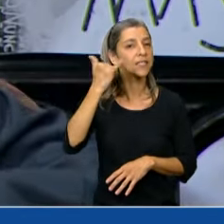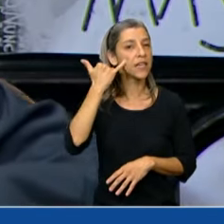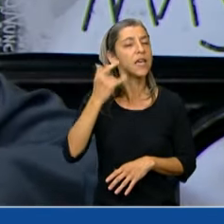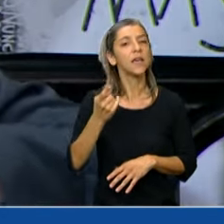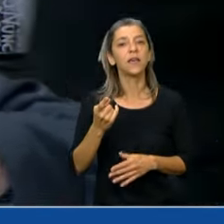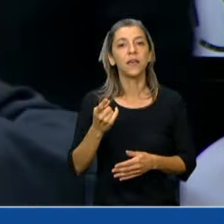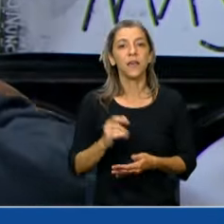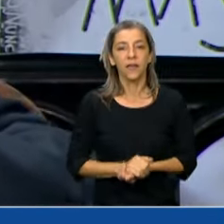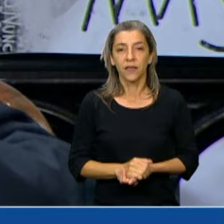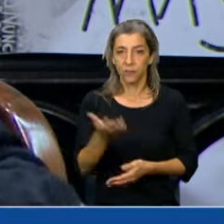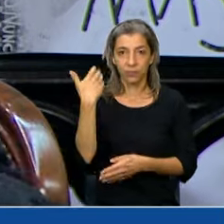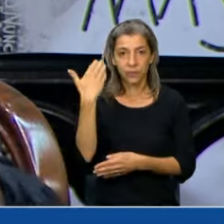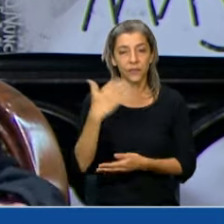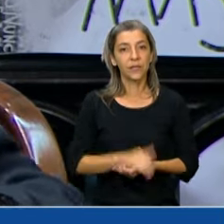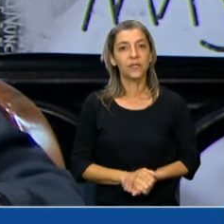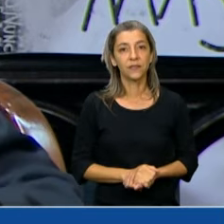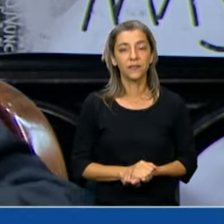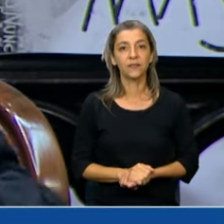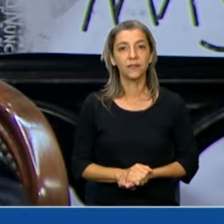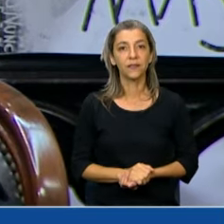yasi Gracias